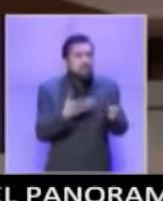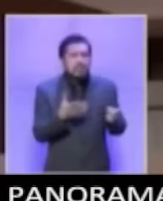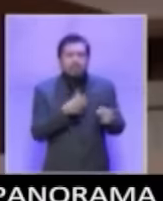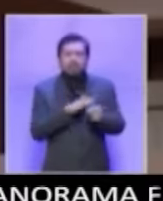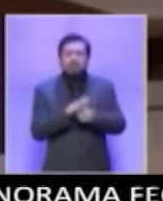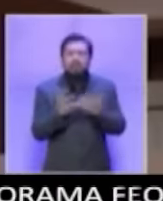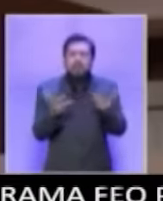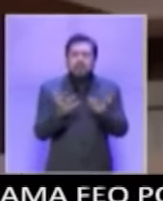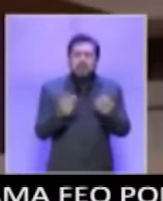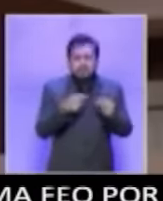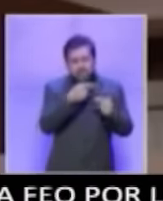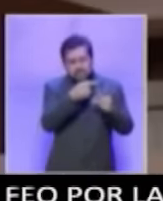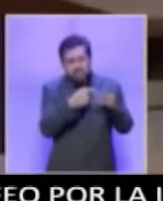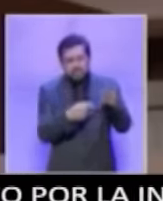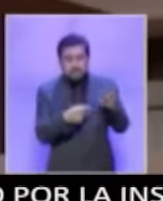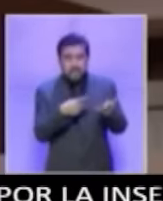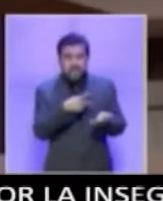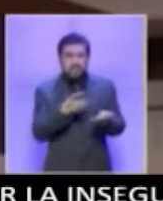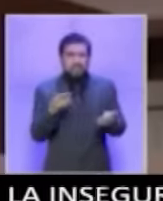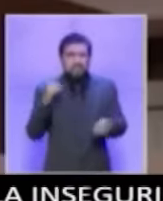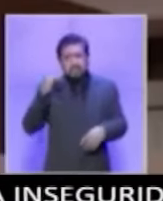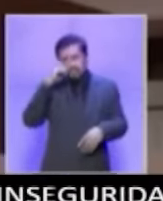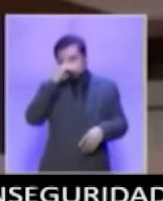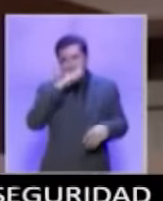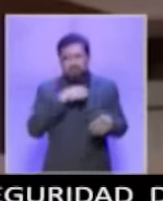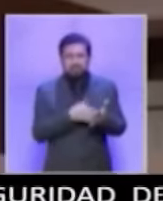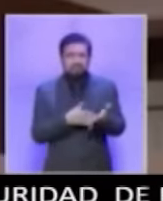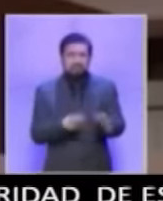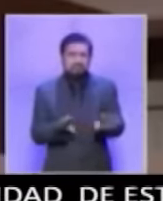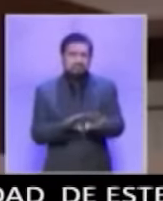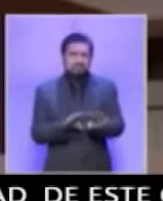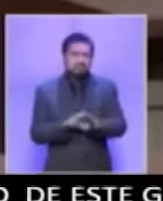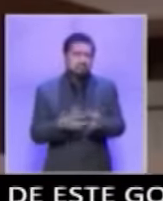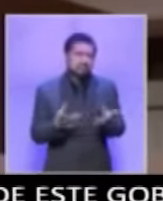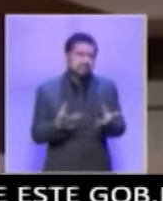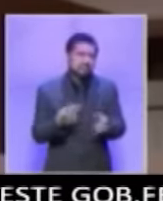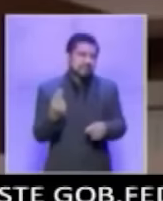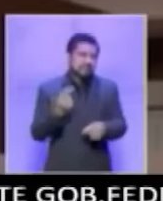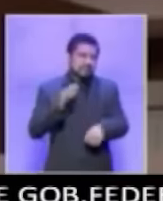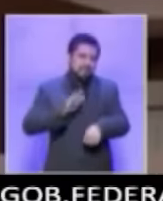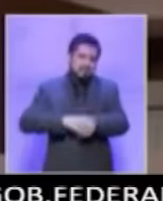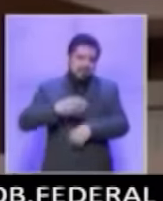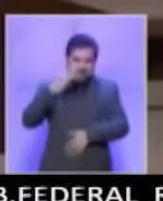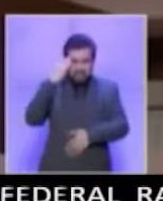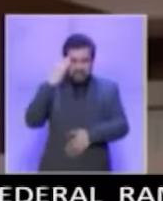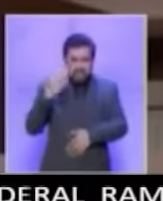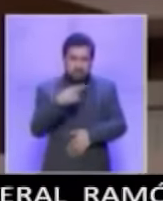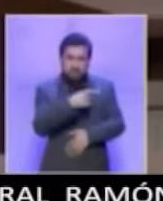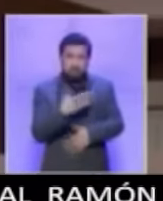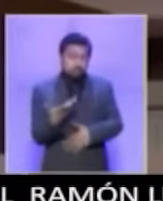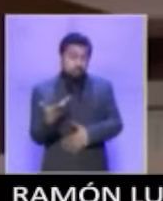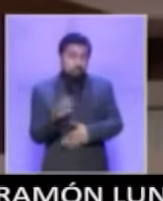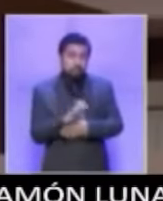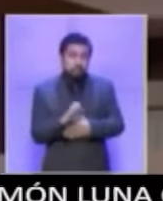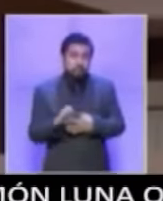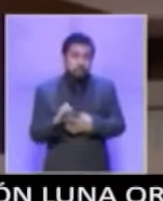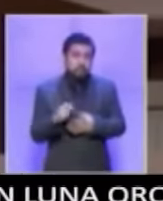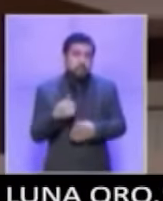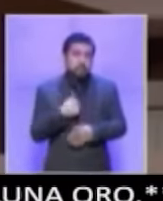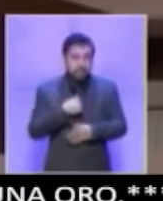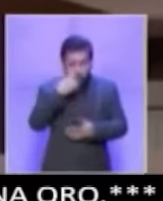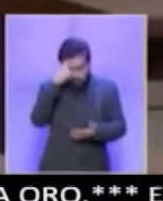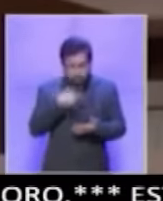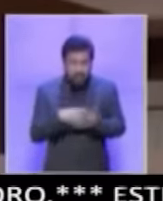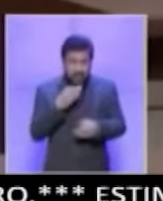se sabrá Quién es de los cuatro quedan tres de los cuatro que tenemos me van a quedar tres y de los tres va a quedar uno o una todo indica